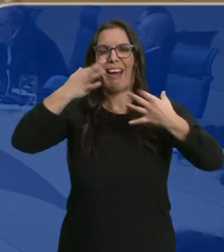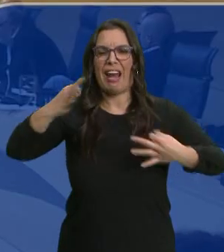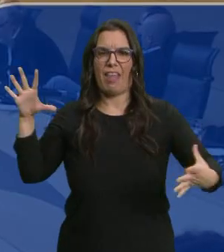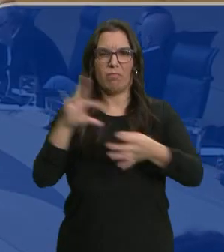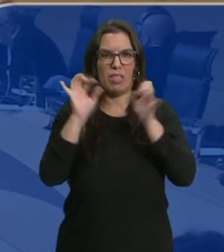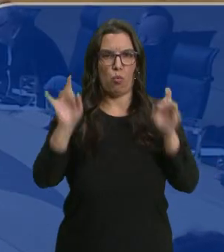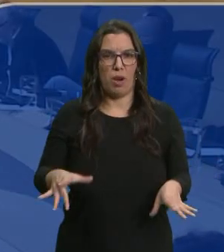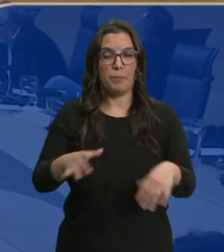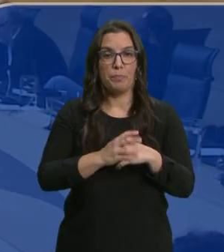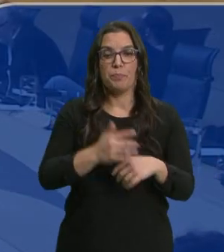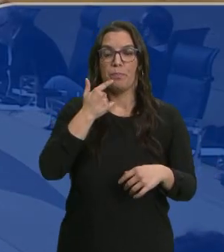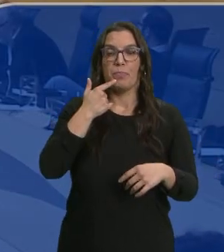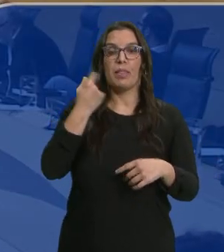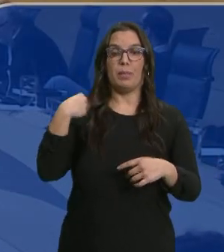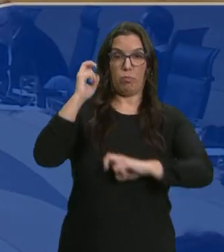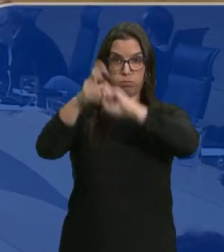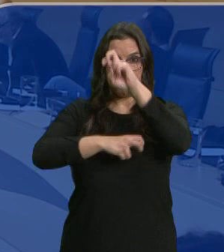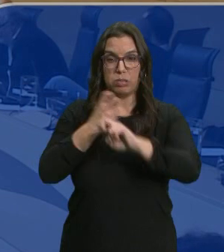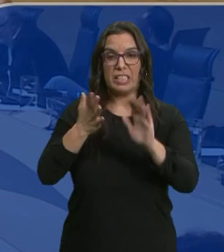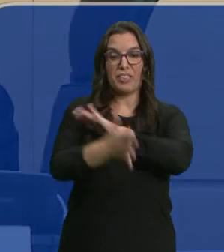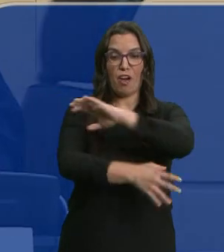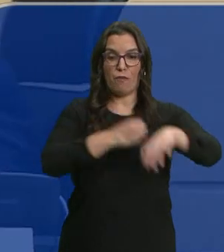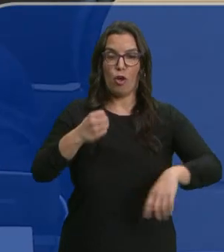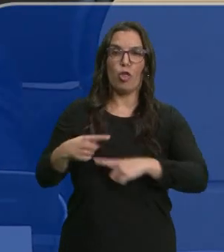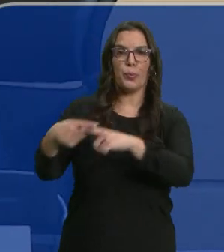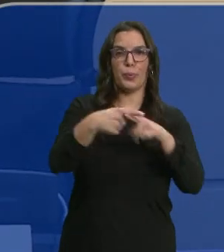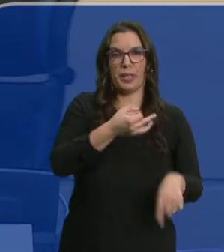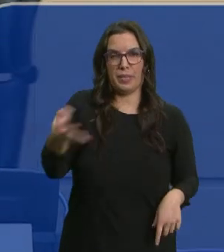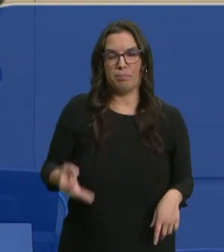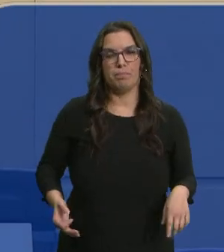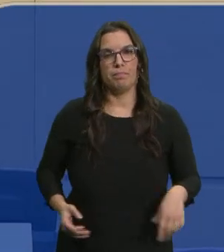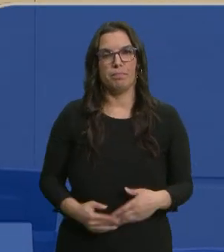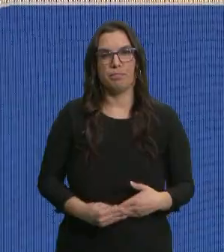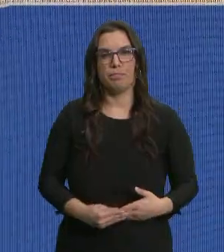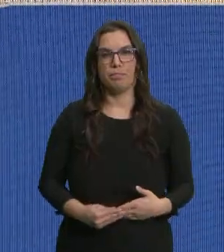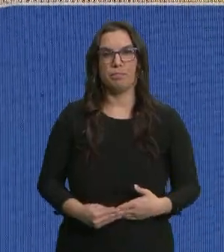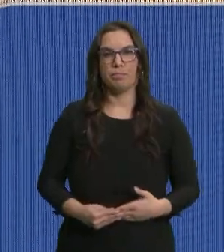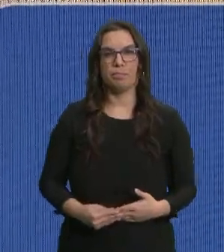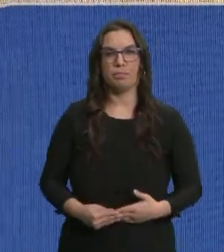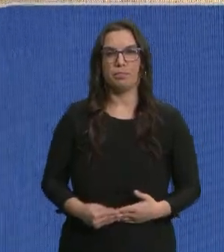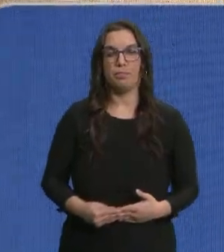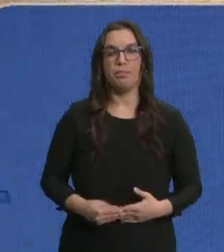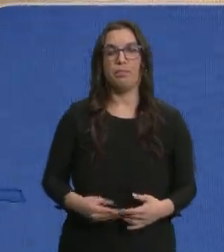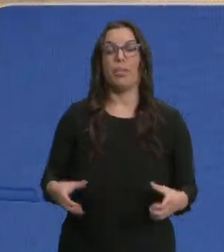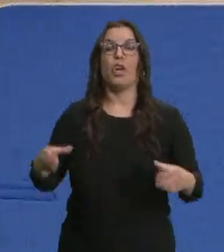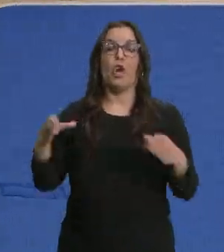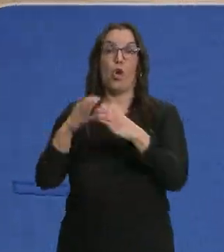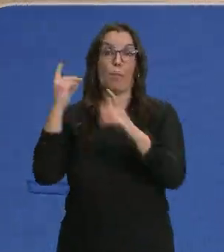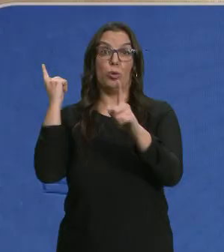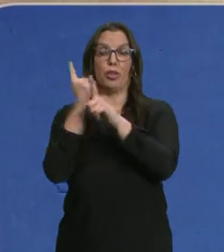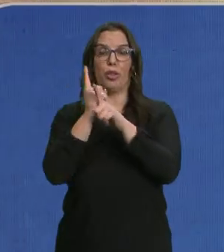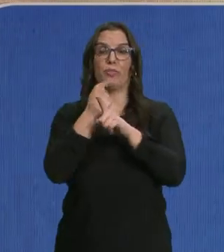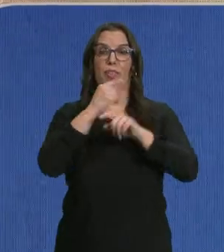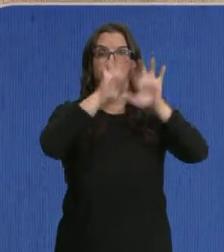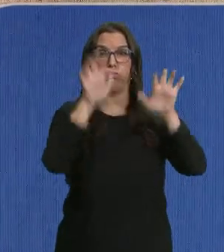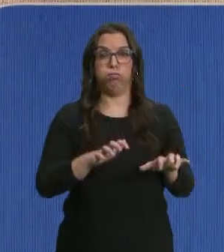mundo real. Asegura que esta reorientación permitirá que los fondos lleguen de manera más eficaz. La oposición ha cuestionado ese